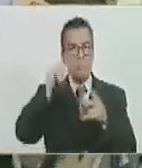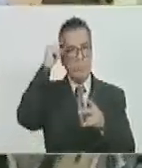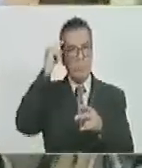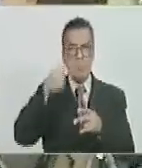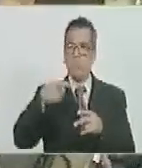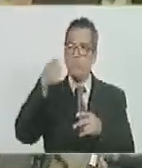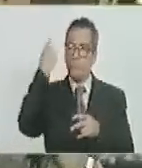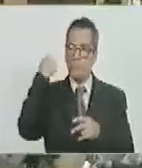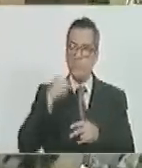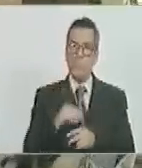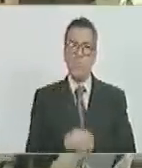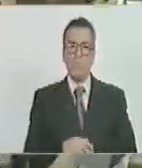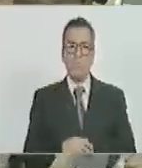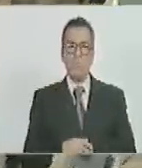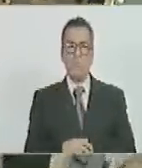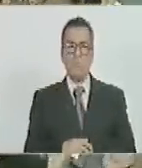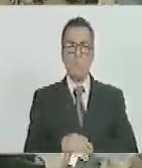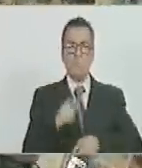ayer.